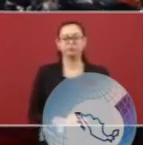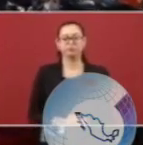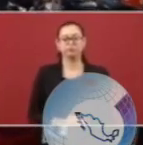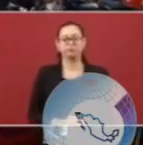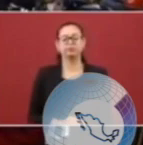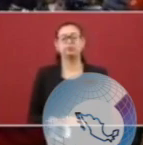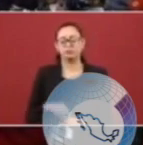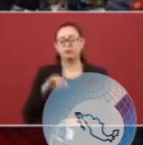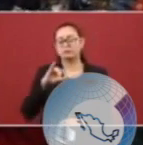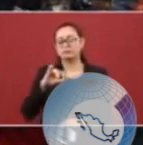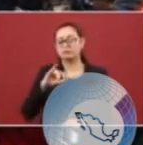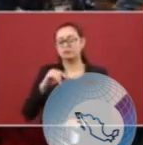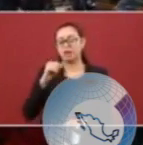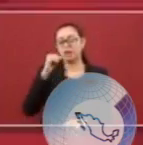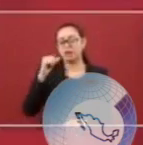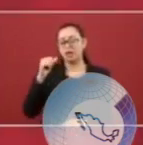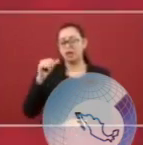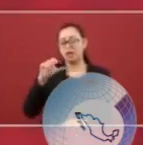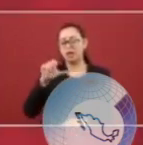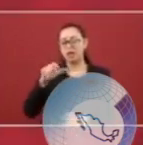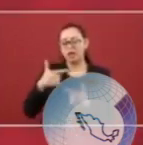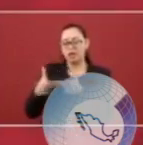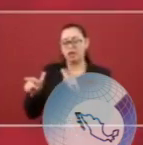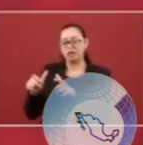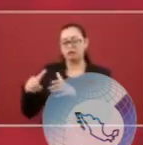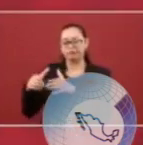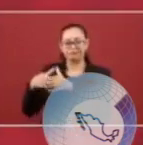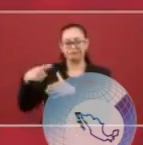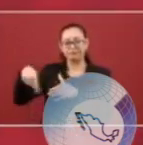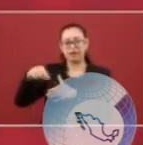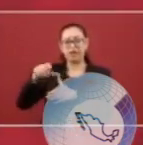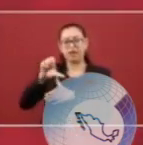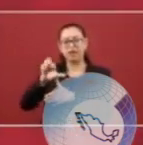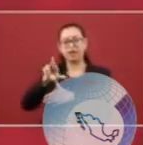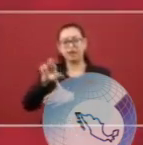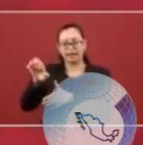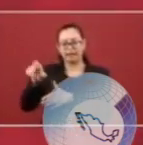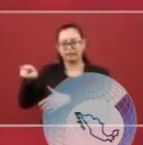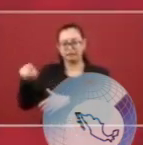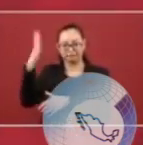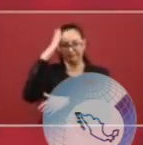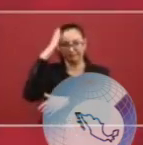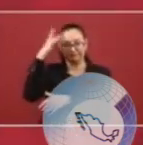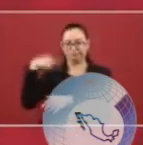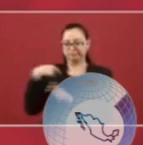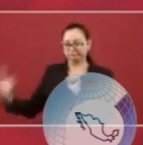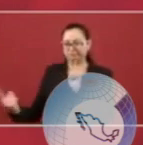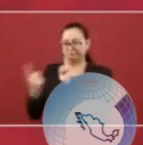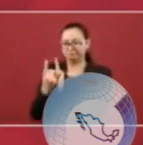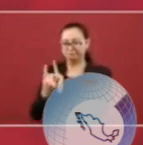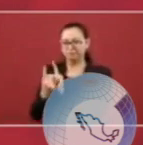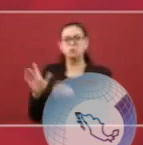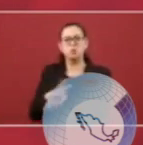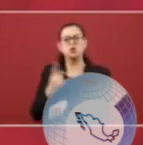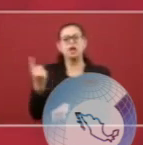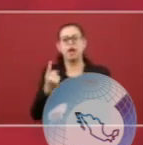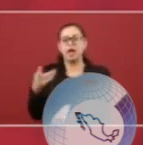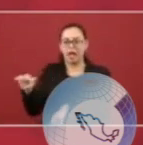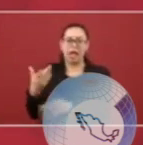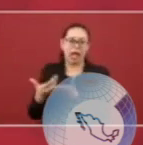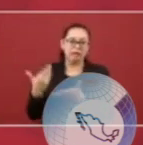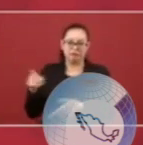de la cree pero antecedentes de que él solicitó una audiencia